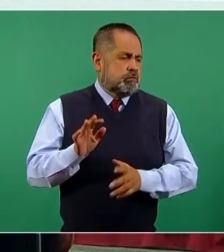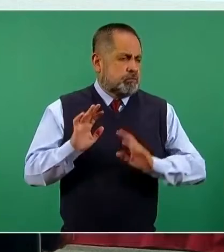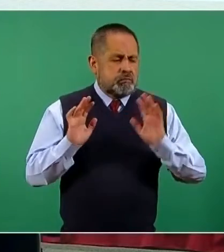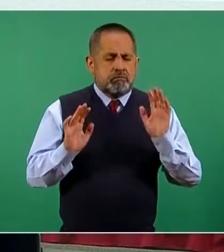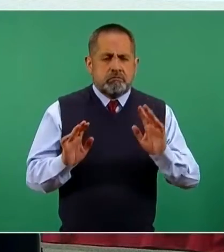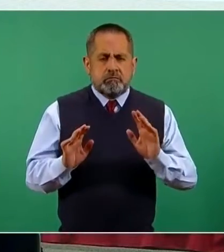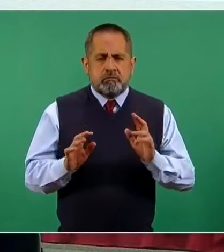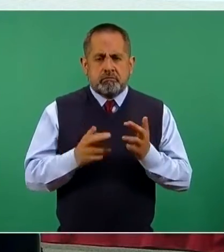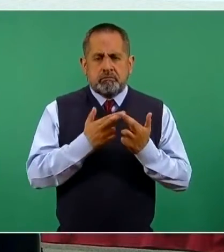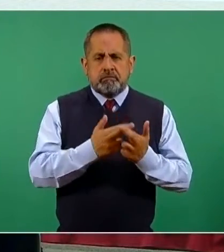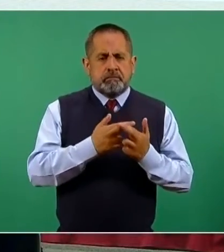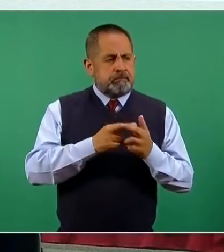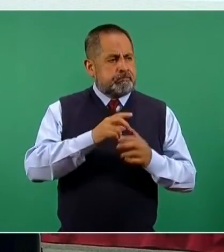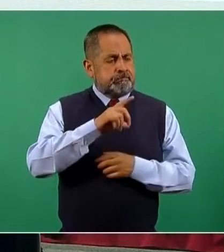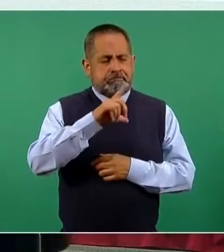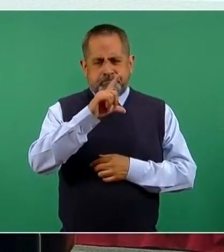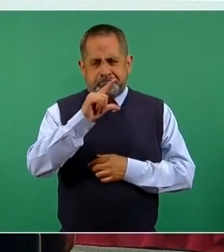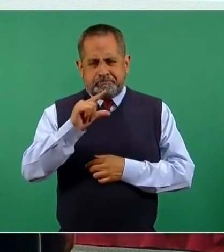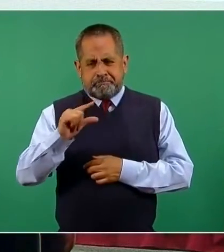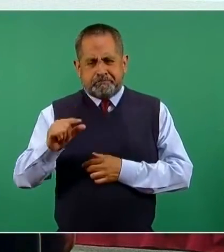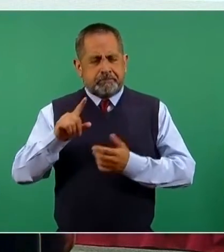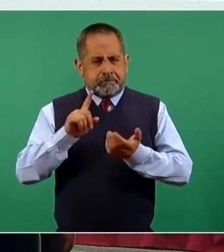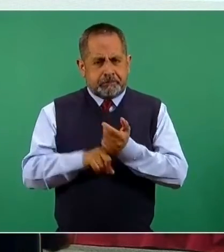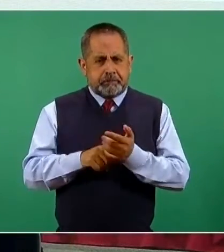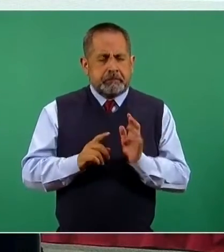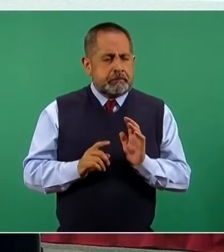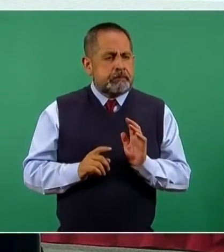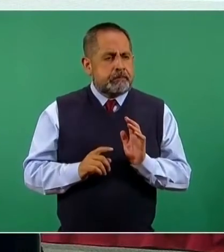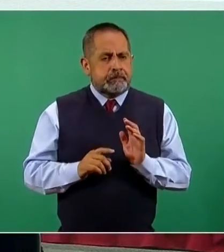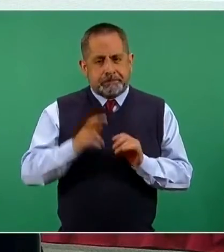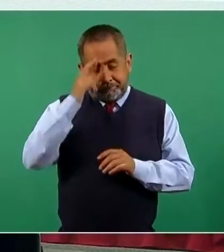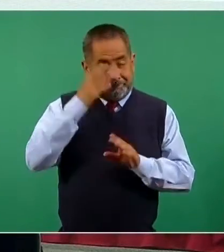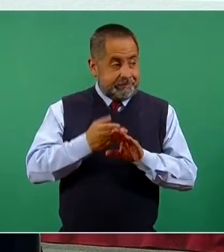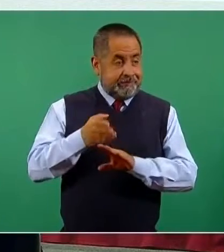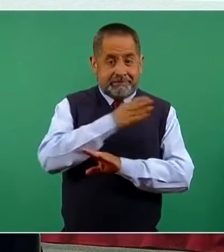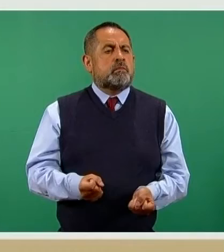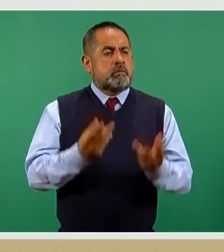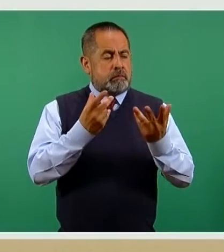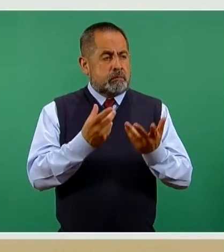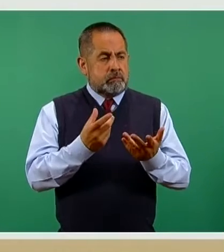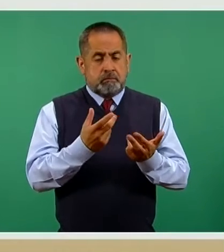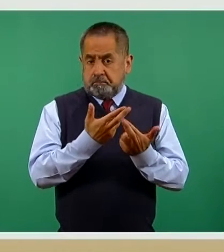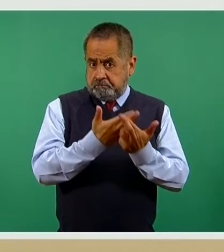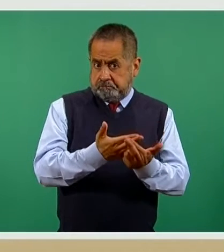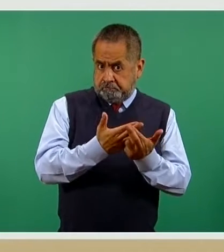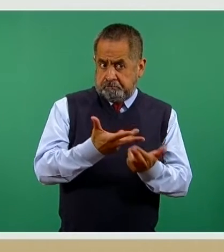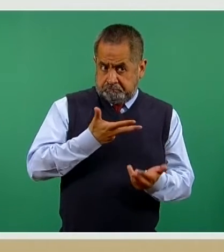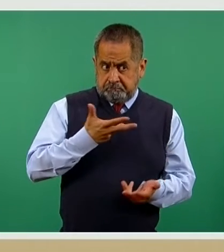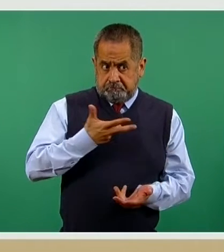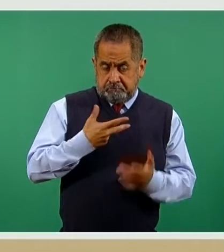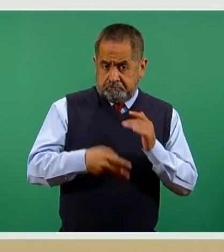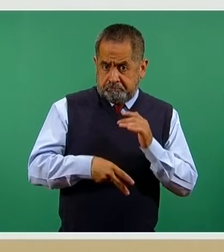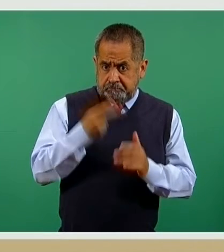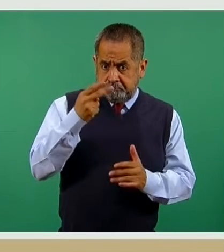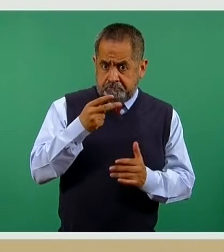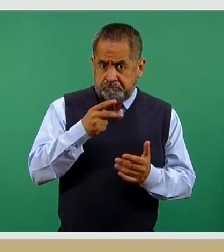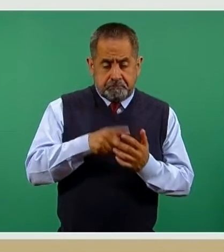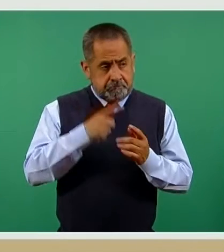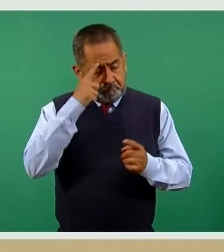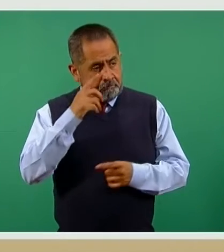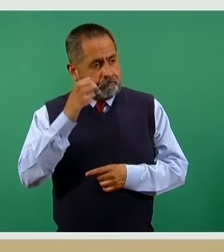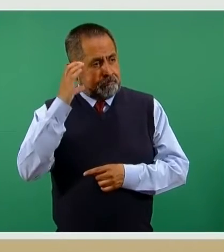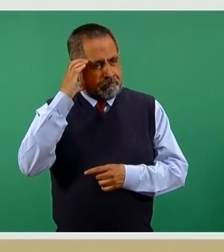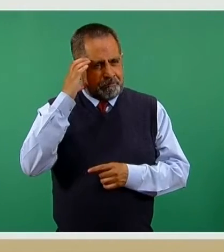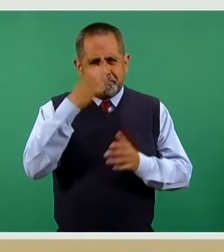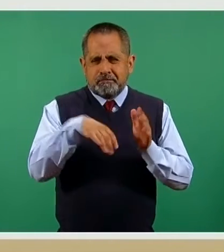mil 418 nuevos casos estimados para llegar a los 2 millones 291 mil 883 contagios en todo